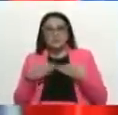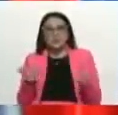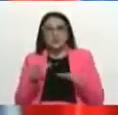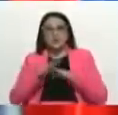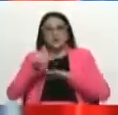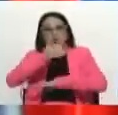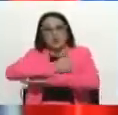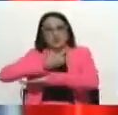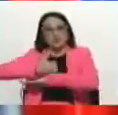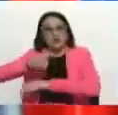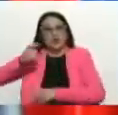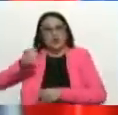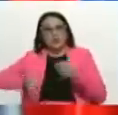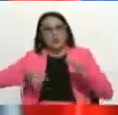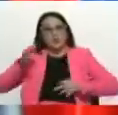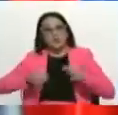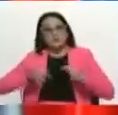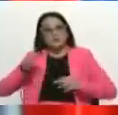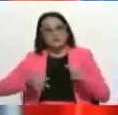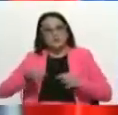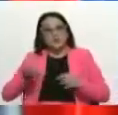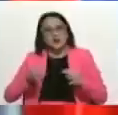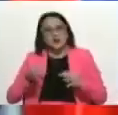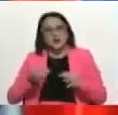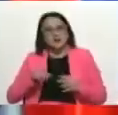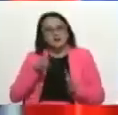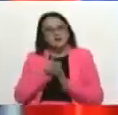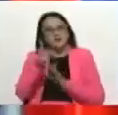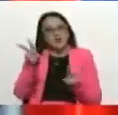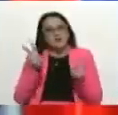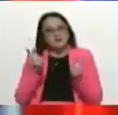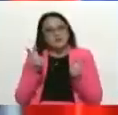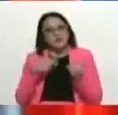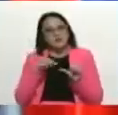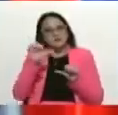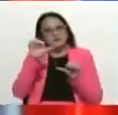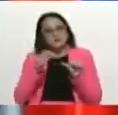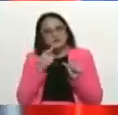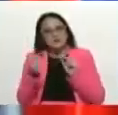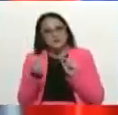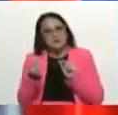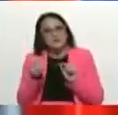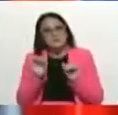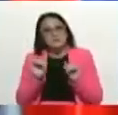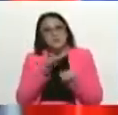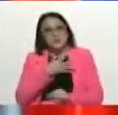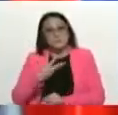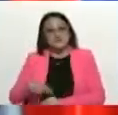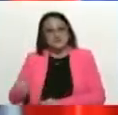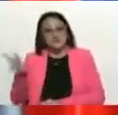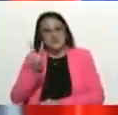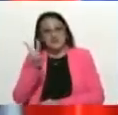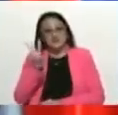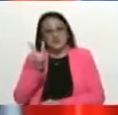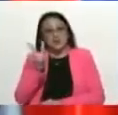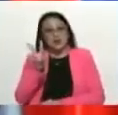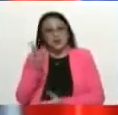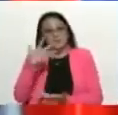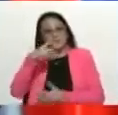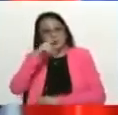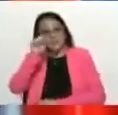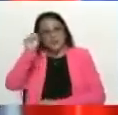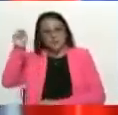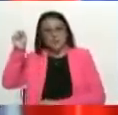las autoridades judiciales venezolanas, incluso sobre este tema lo he conversado con el propio presidente de la República, Nicolás